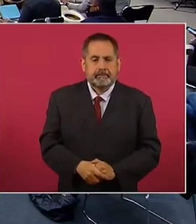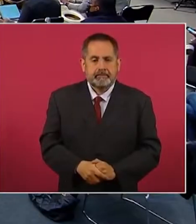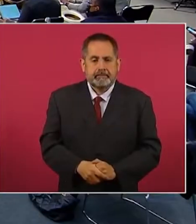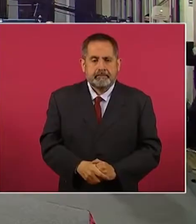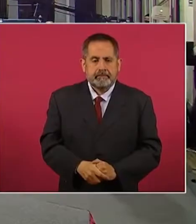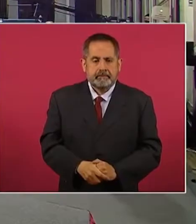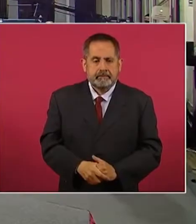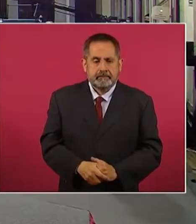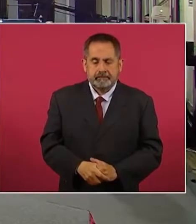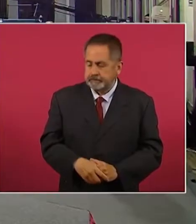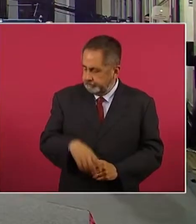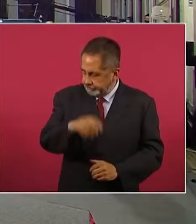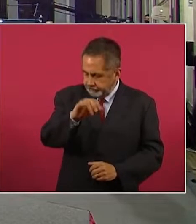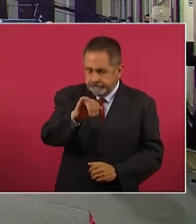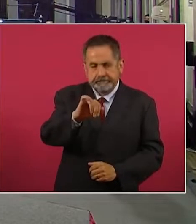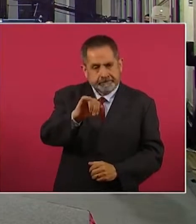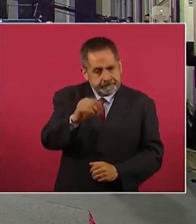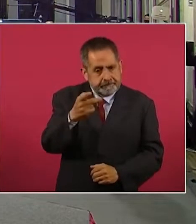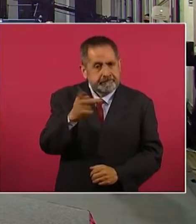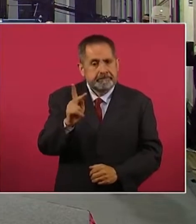2053. Sí, pero